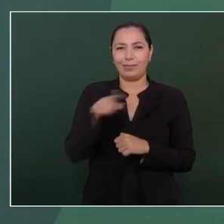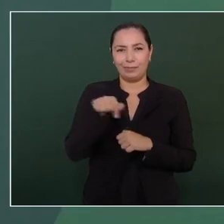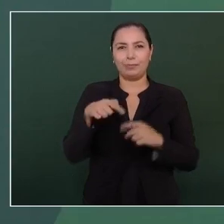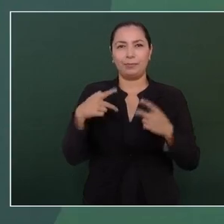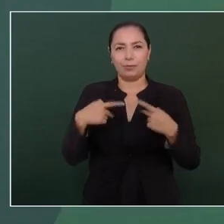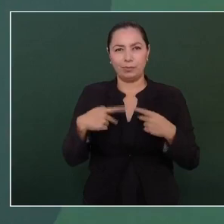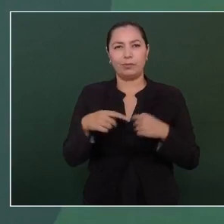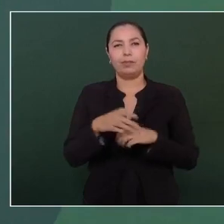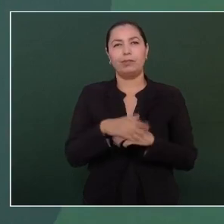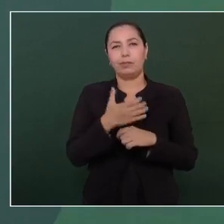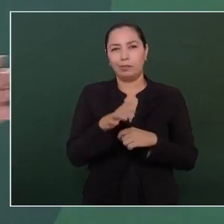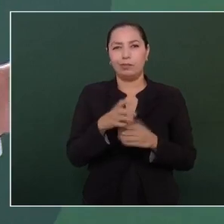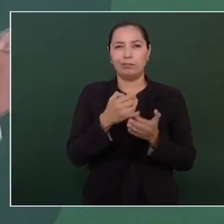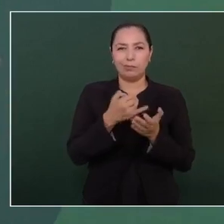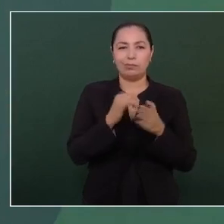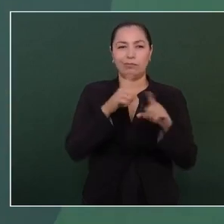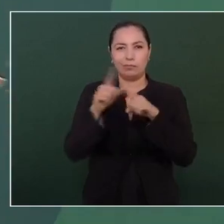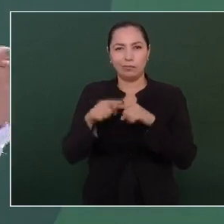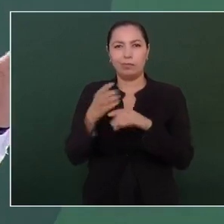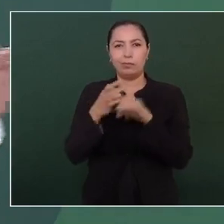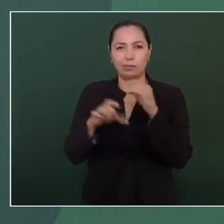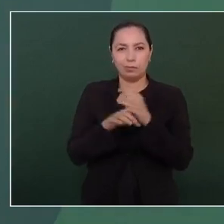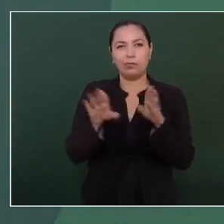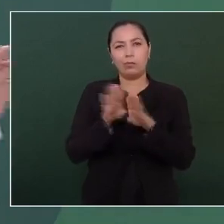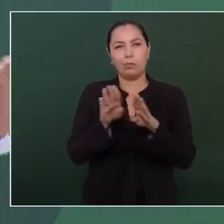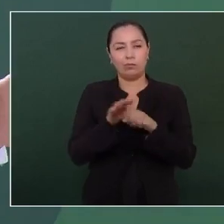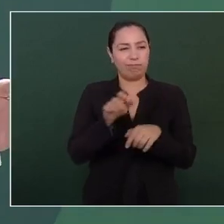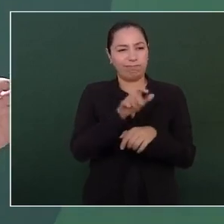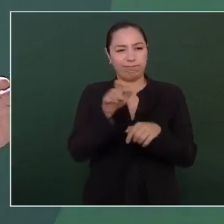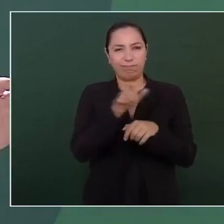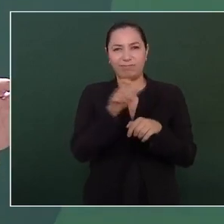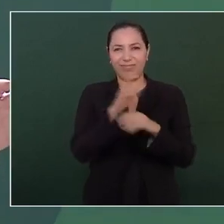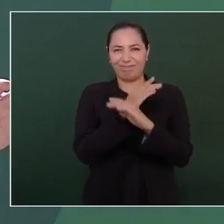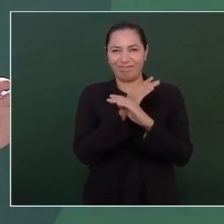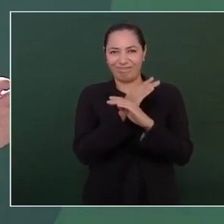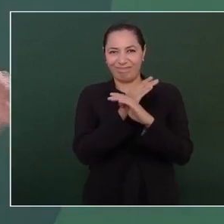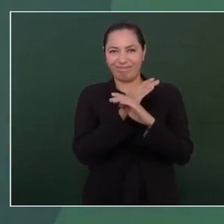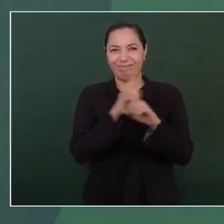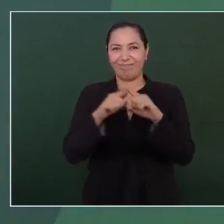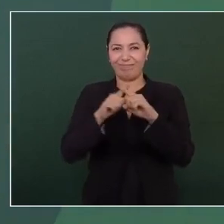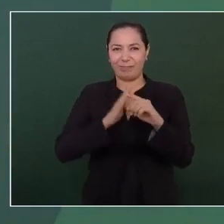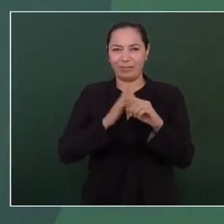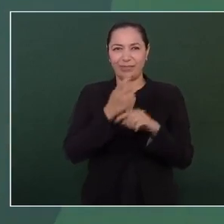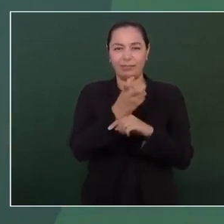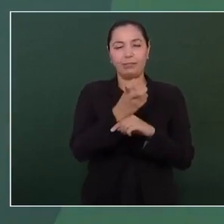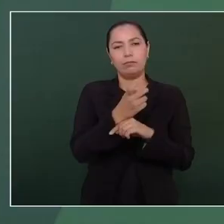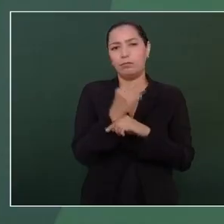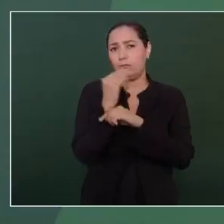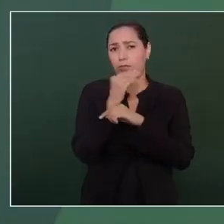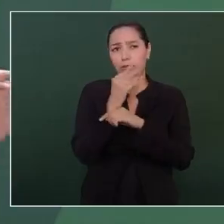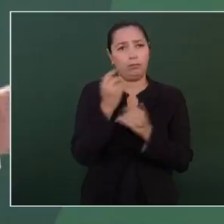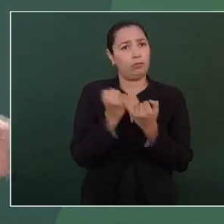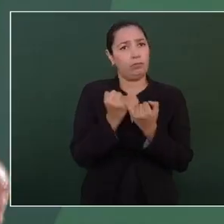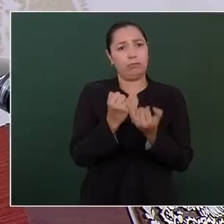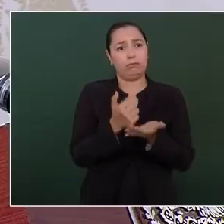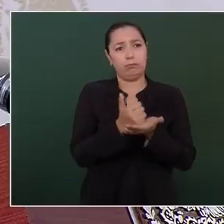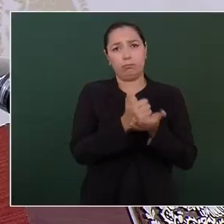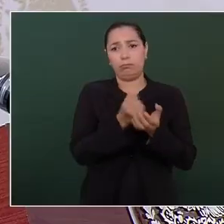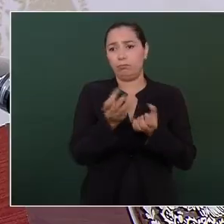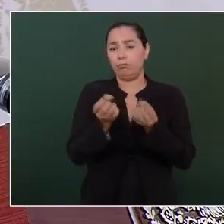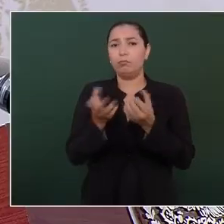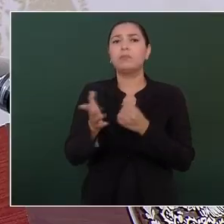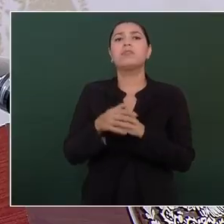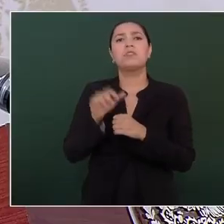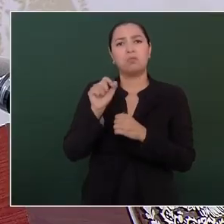pequeños, medianos, su fertilizante gratuito. Sí. Vamos a seguir garantizando precios